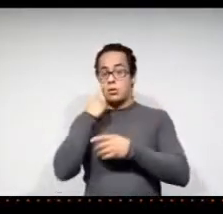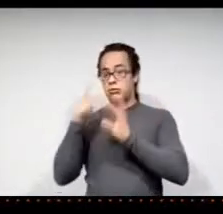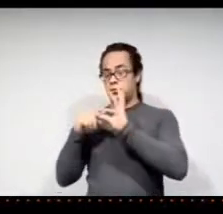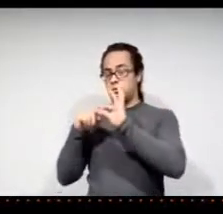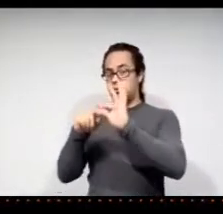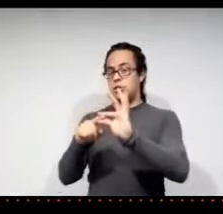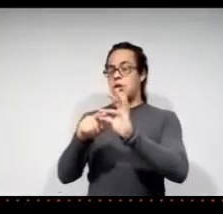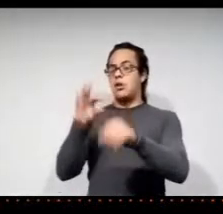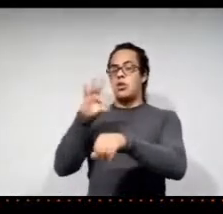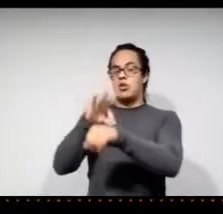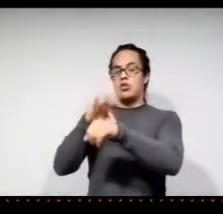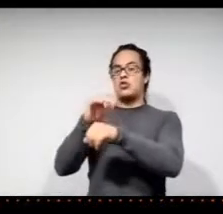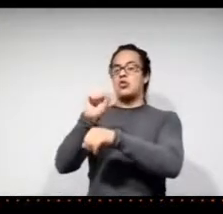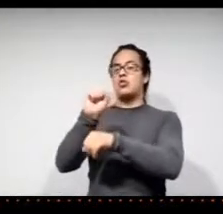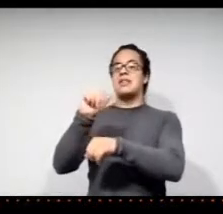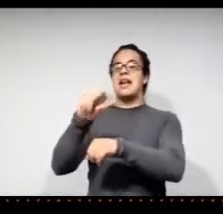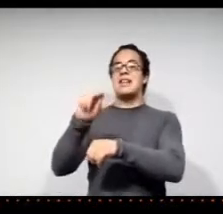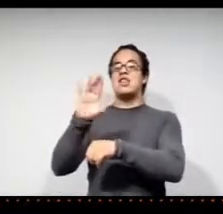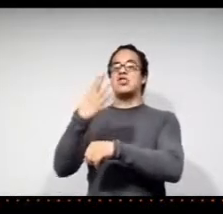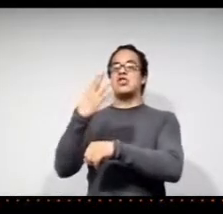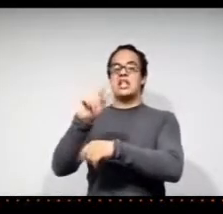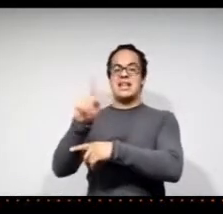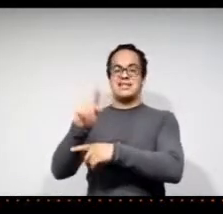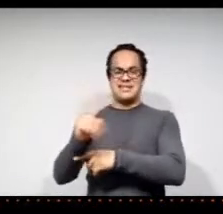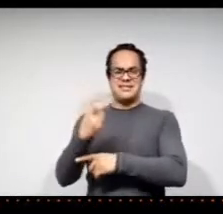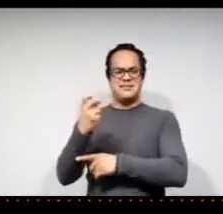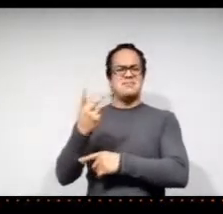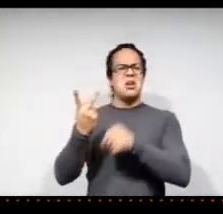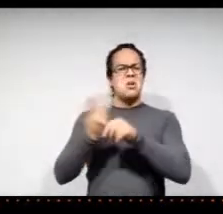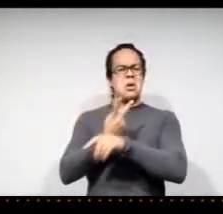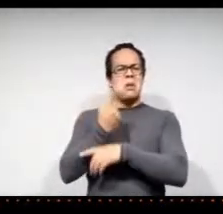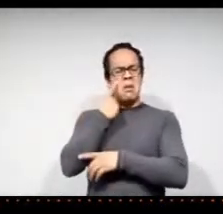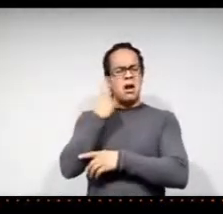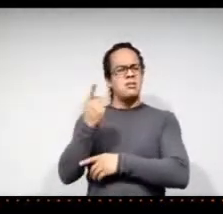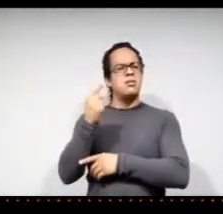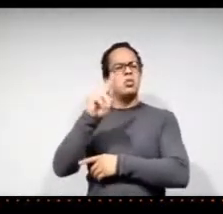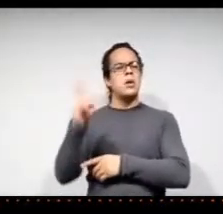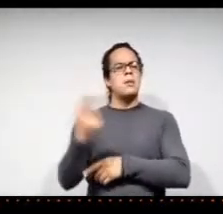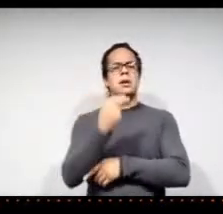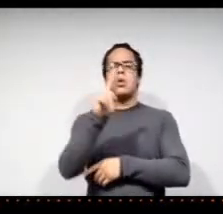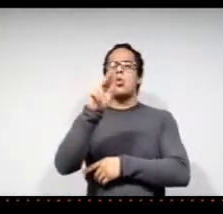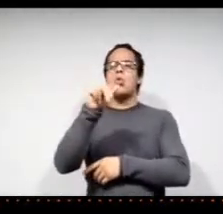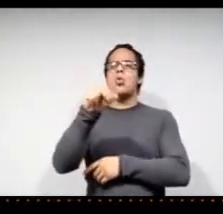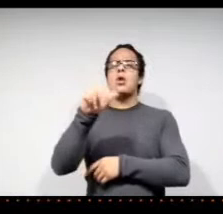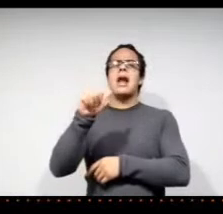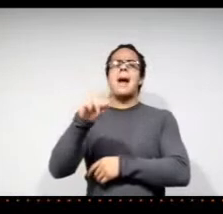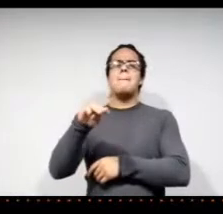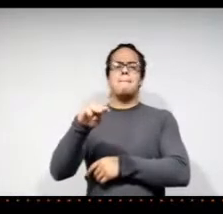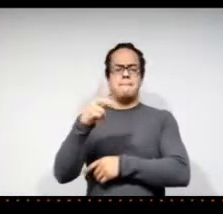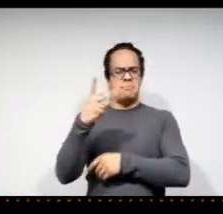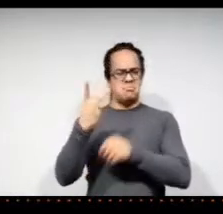Sánchez Mendiola para que nos cuente qué está pensando en la UNAM hacia el futuro.